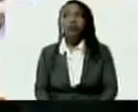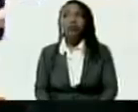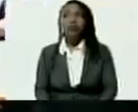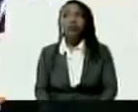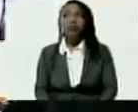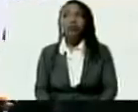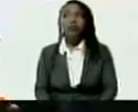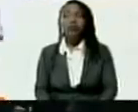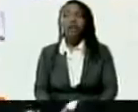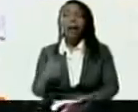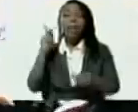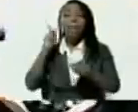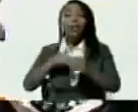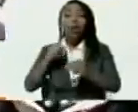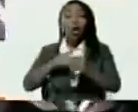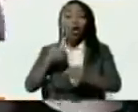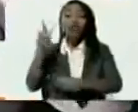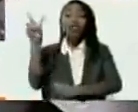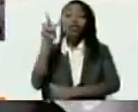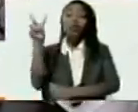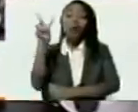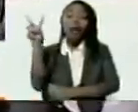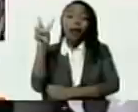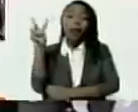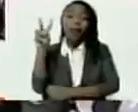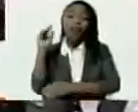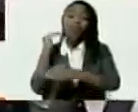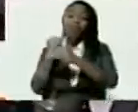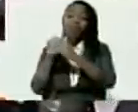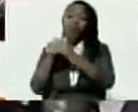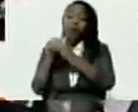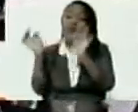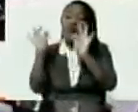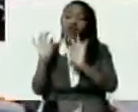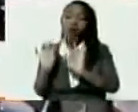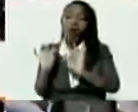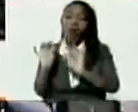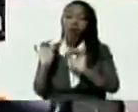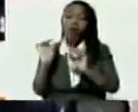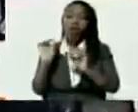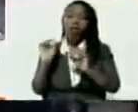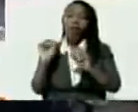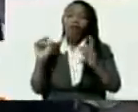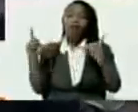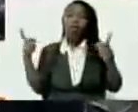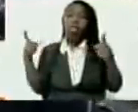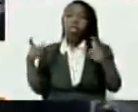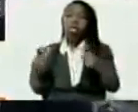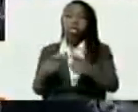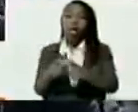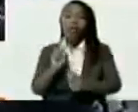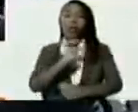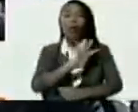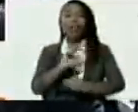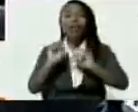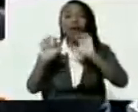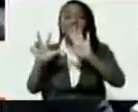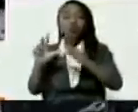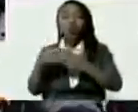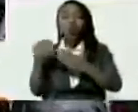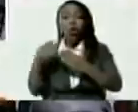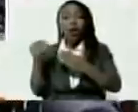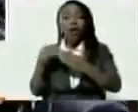El petróleo venezolano igualmente cayó de 48 dólares, 49 dólares el